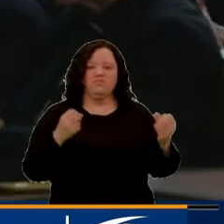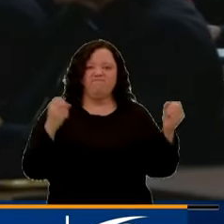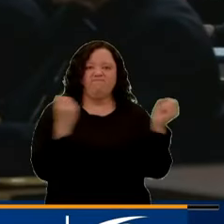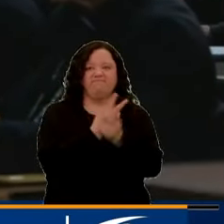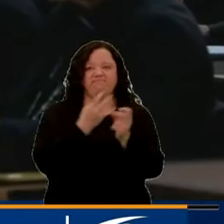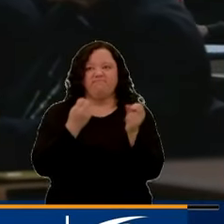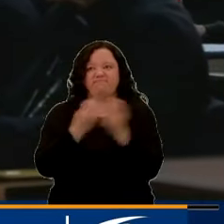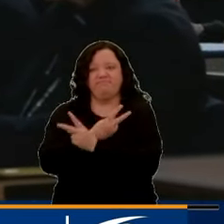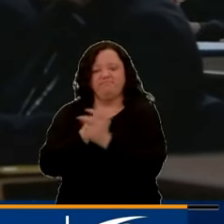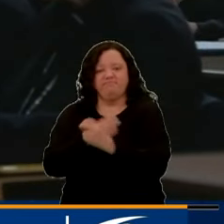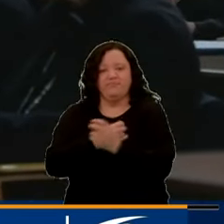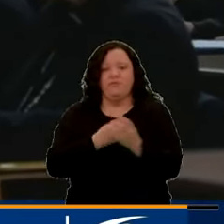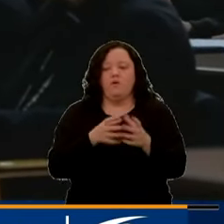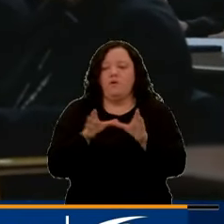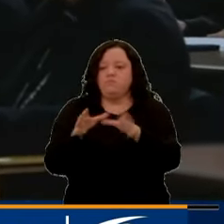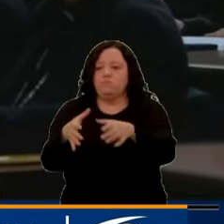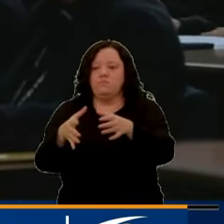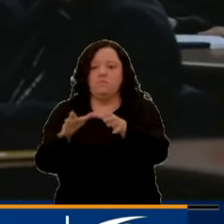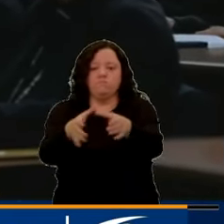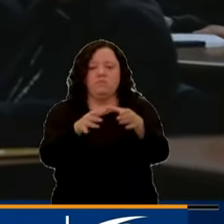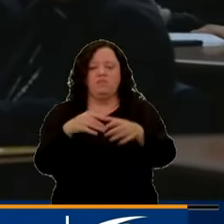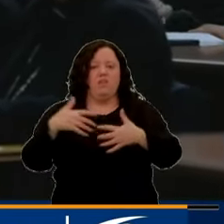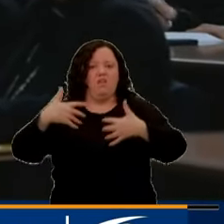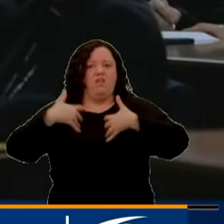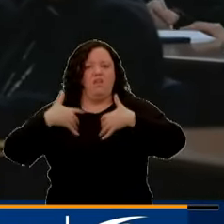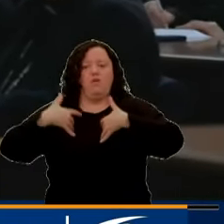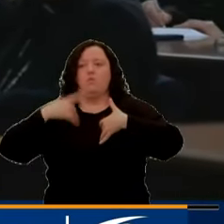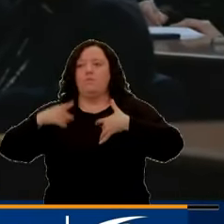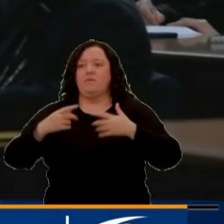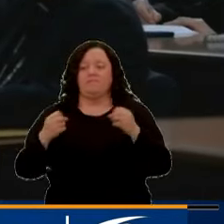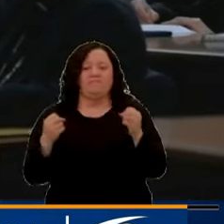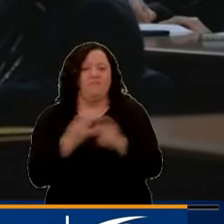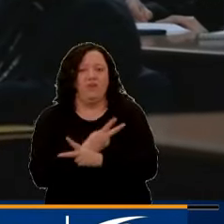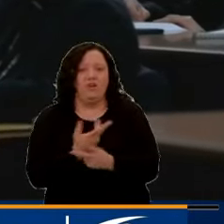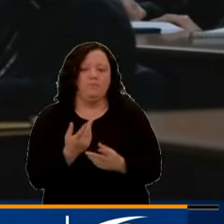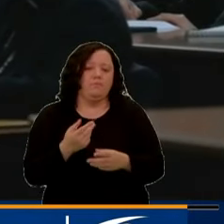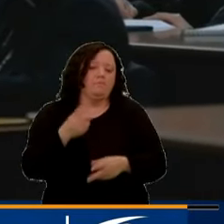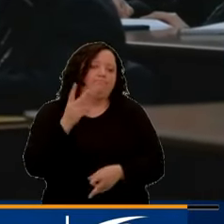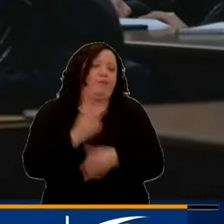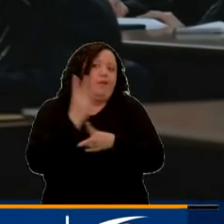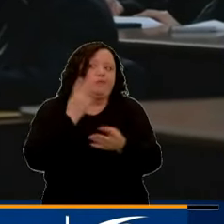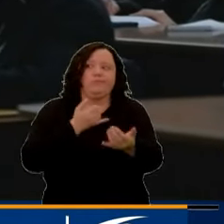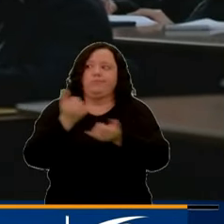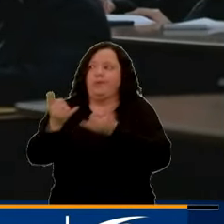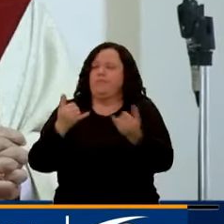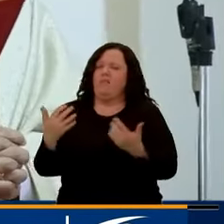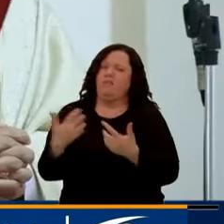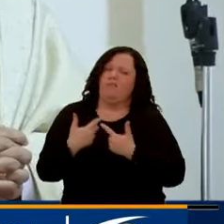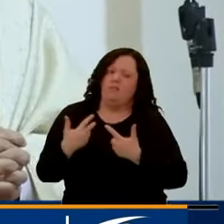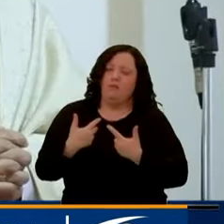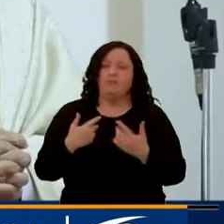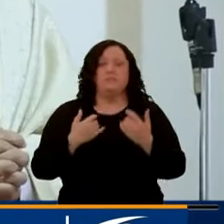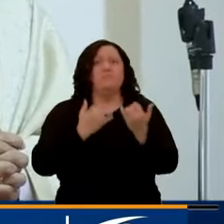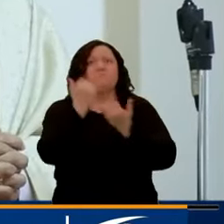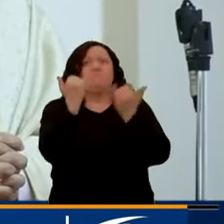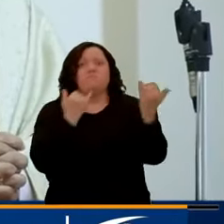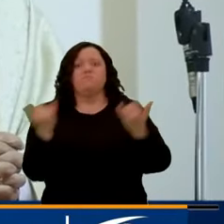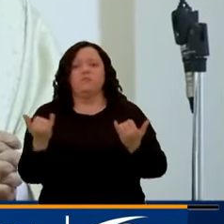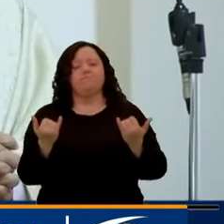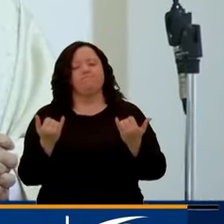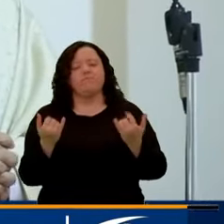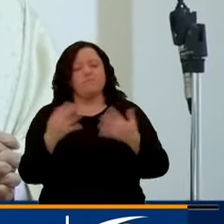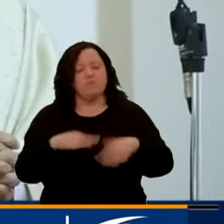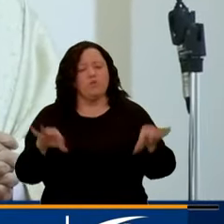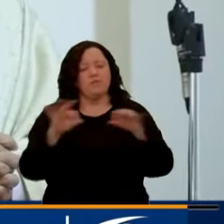tenemos sectores que están sufriendo por la seguridad, o mejor la inseguridad, y necesitamos hacer un énfasis